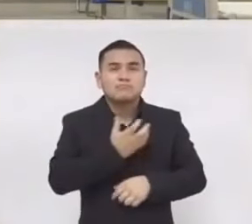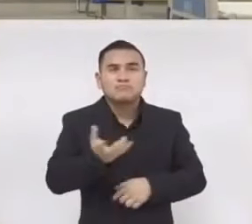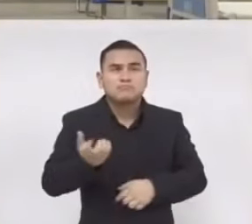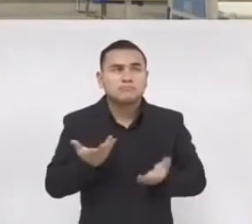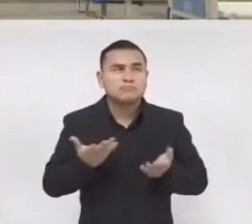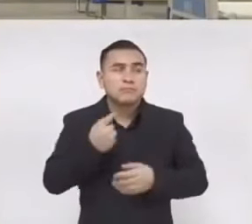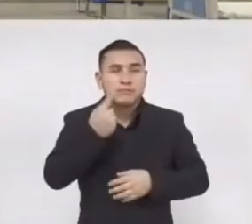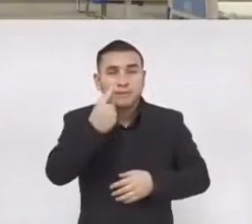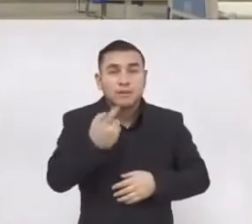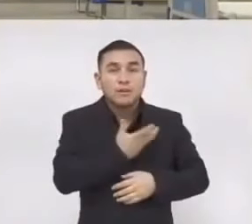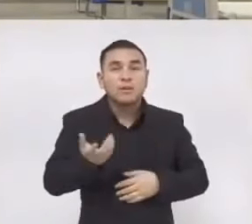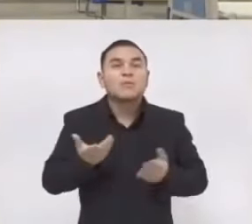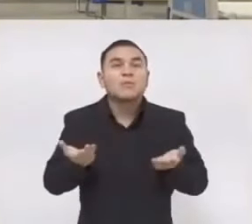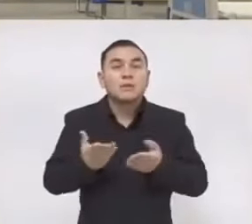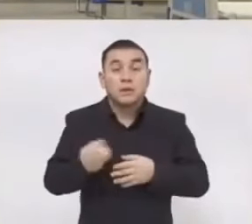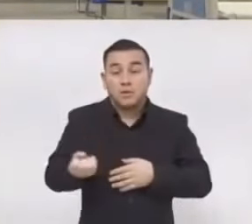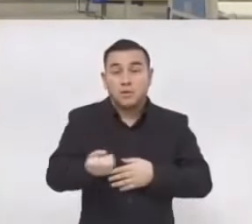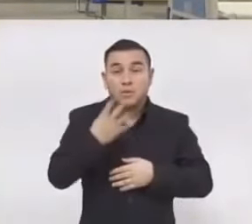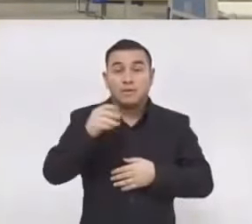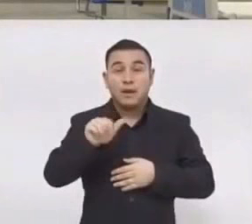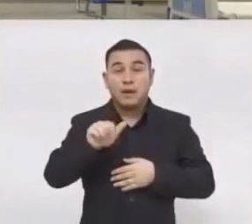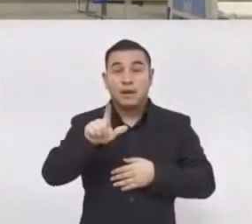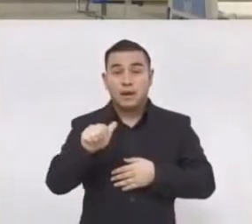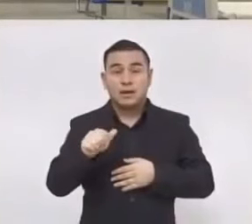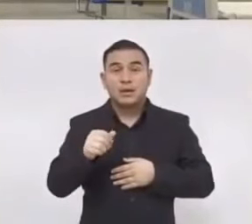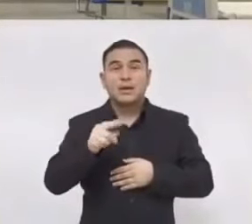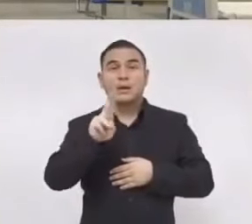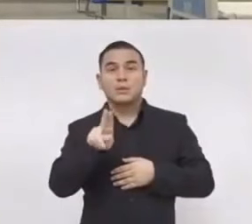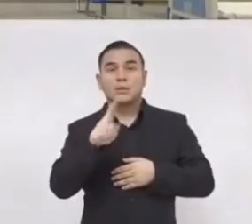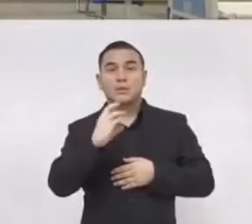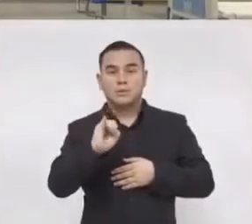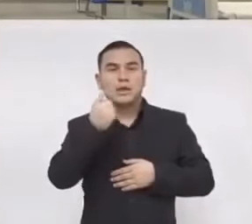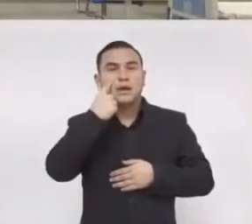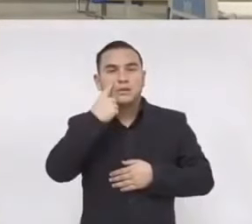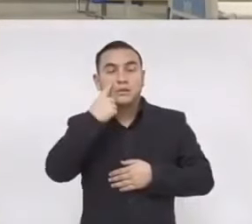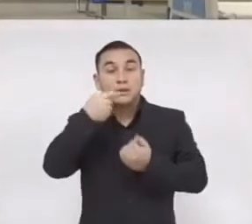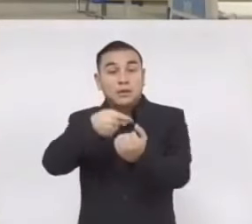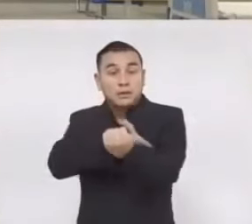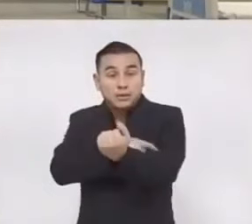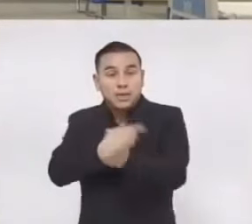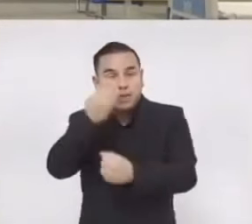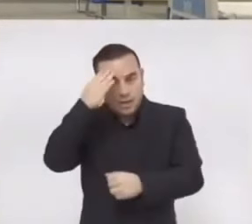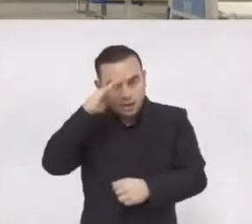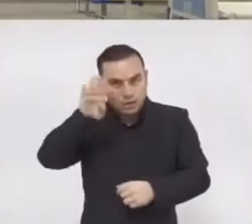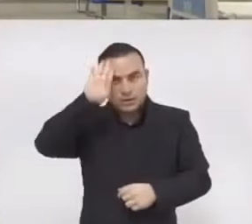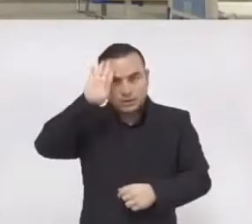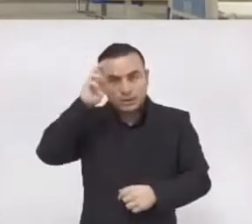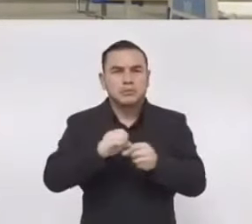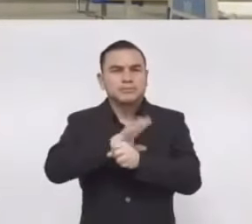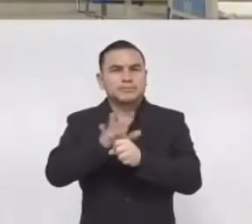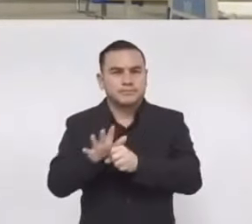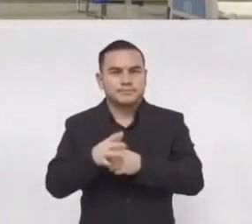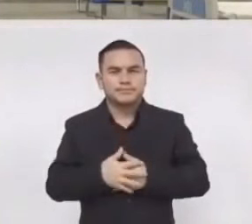ustedes vieron cómo amplió como hicimos una nueva ala de buses de camas uci en el hospital rosales y cómo quedó muy linda muy parecido a lo que está